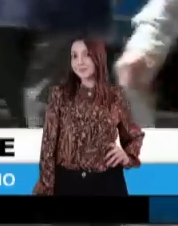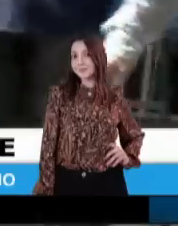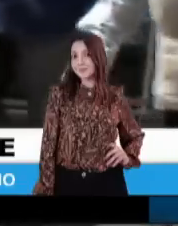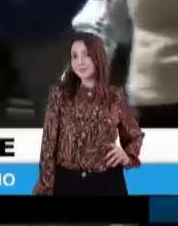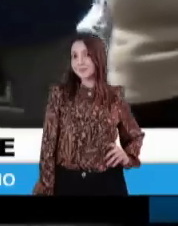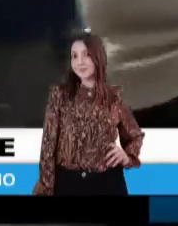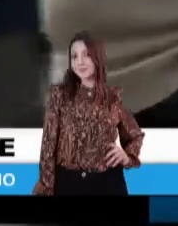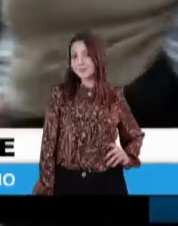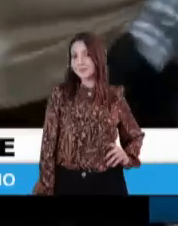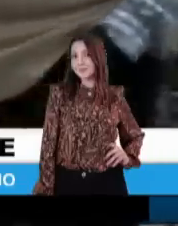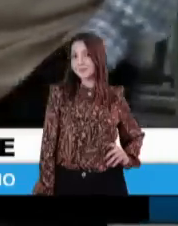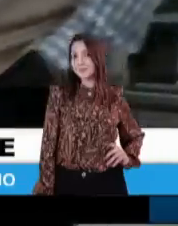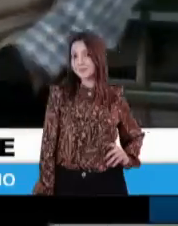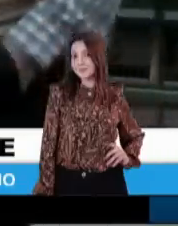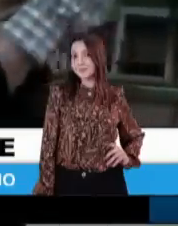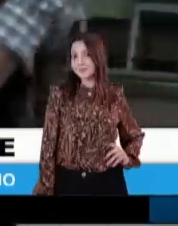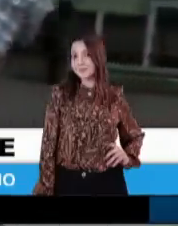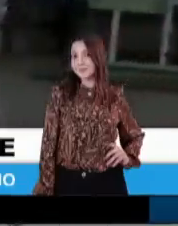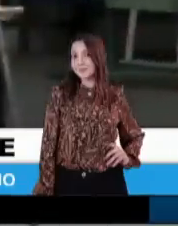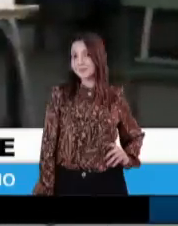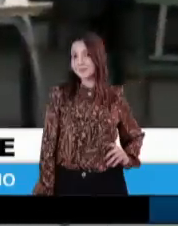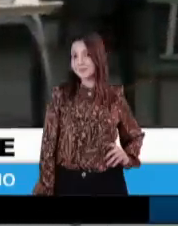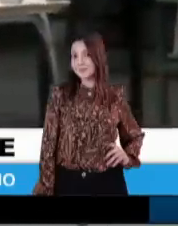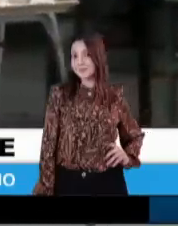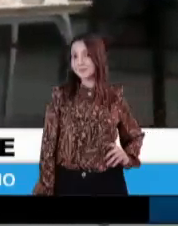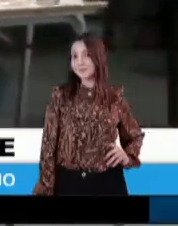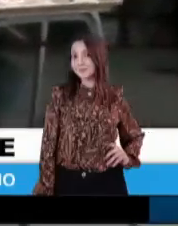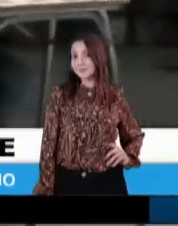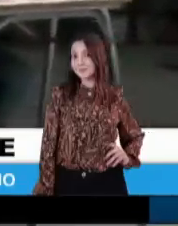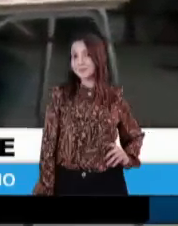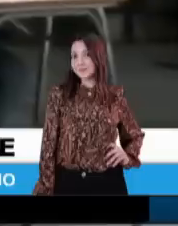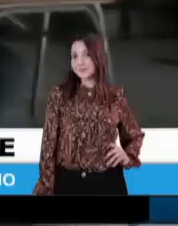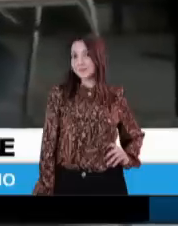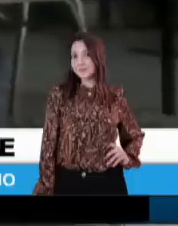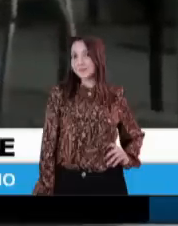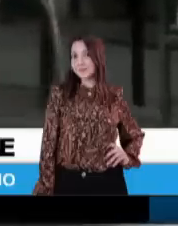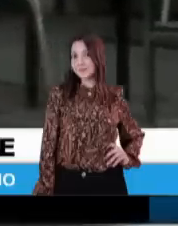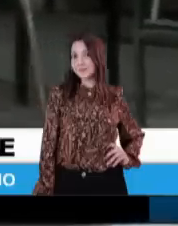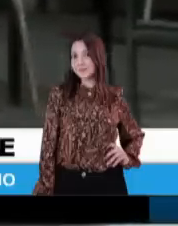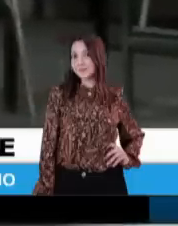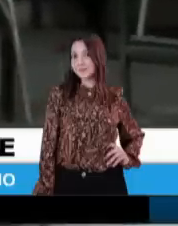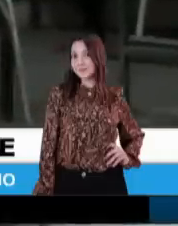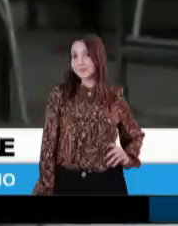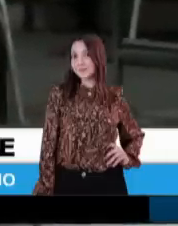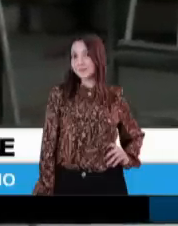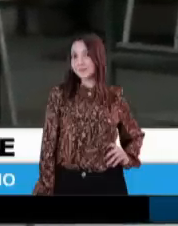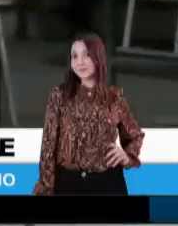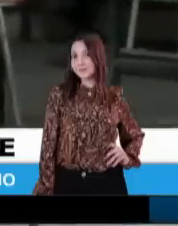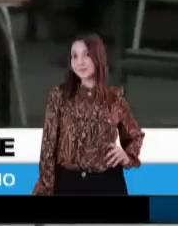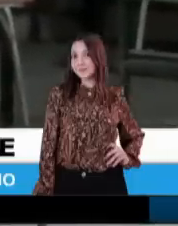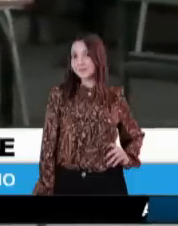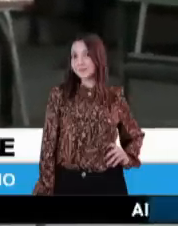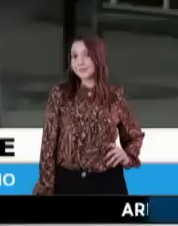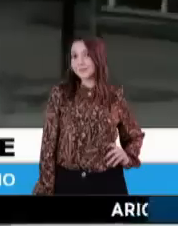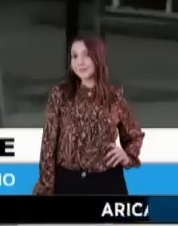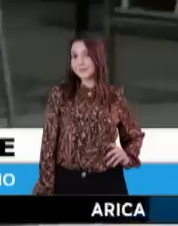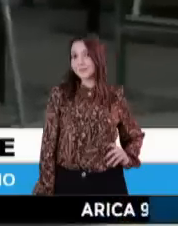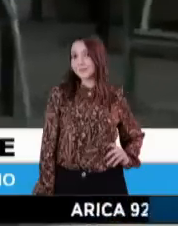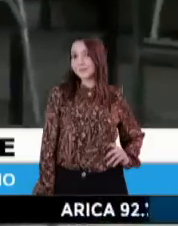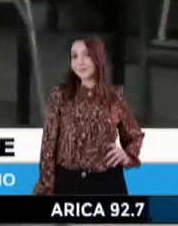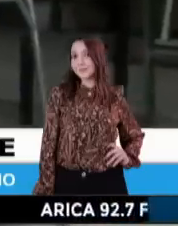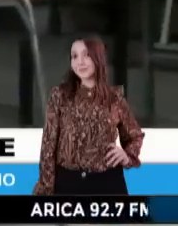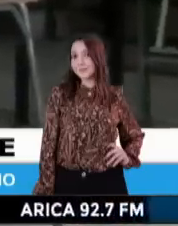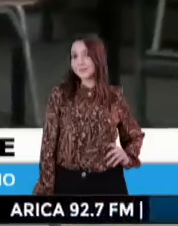políticas. Por ejemplo, el hijo de Ricardo Lagos, el senador del PPD, Ricardo Lagos Weber. Este sostuvo que él